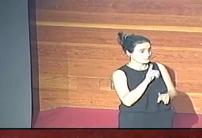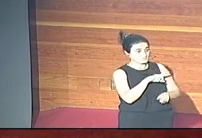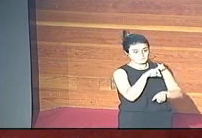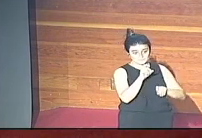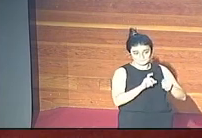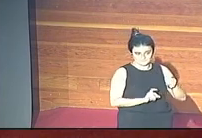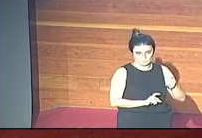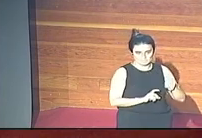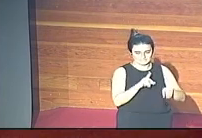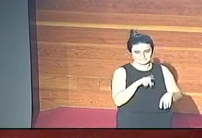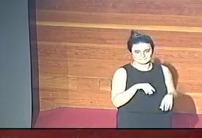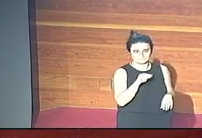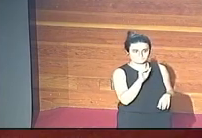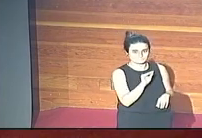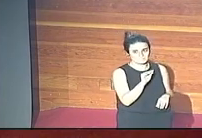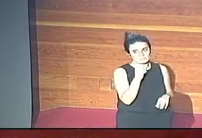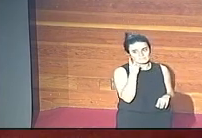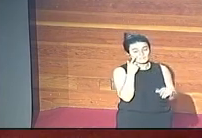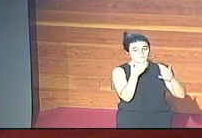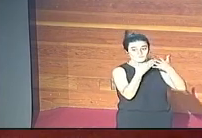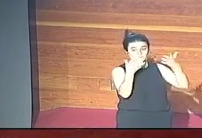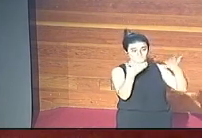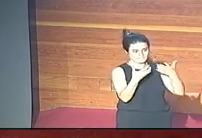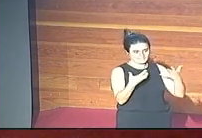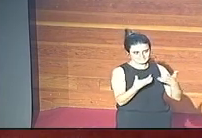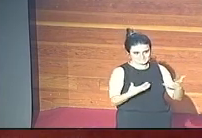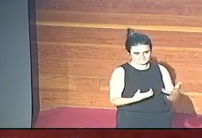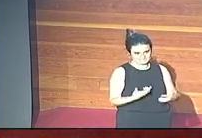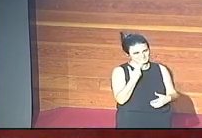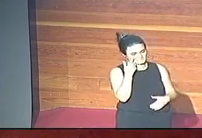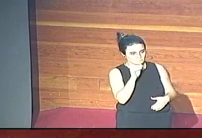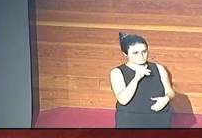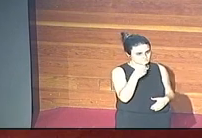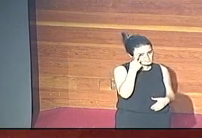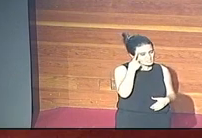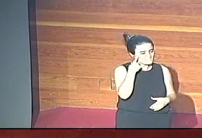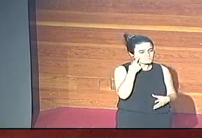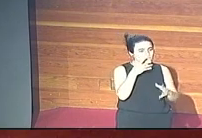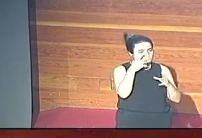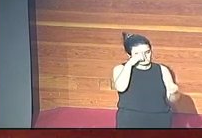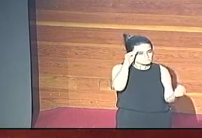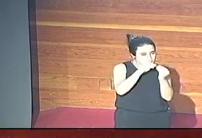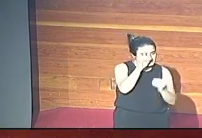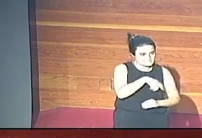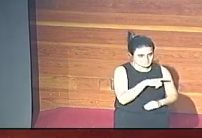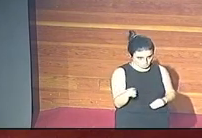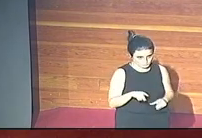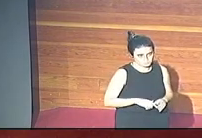de de frases si estaban de acuerdo con ellas y